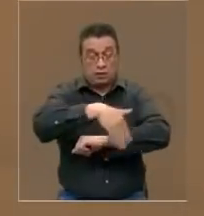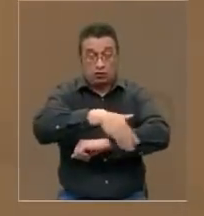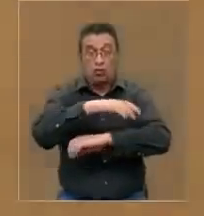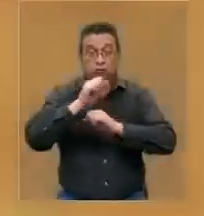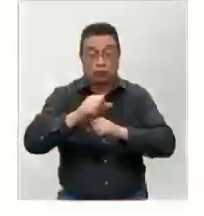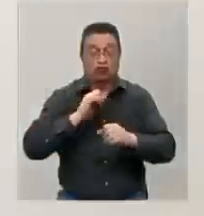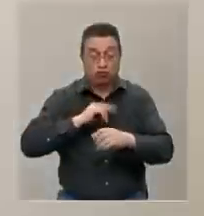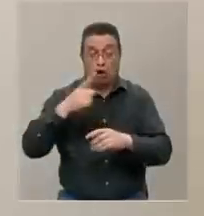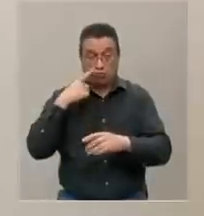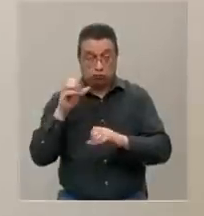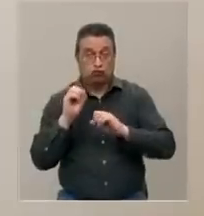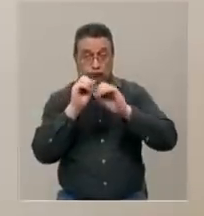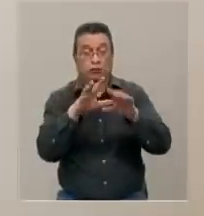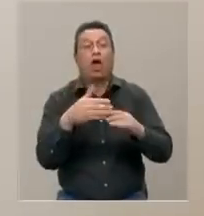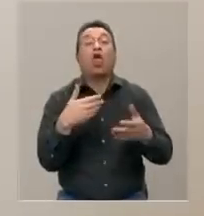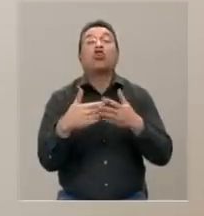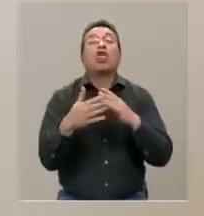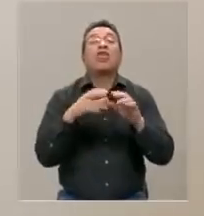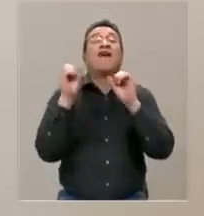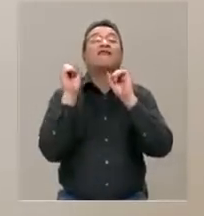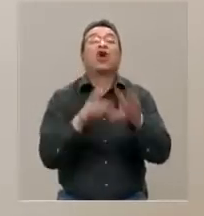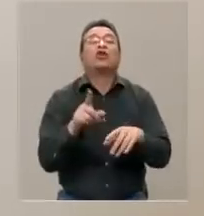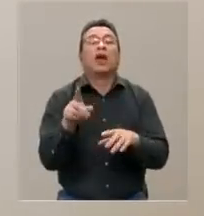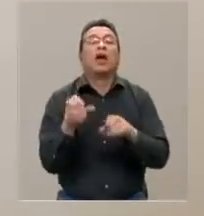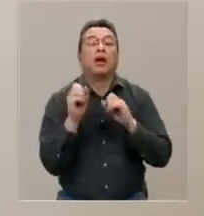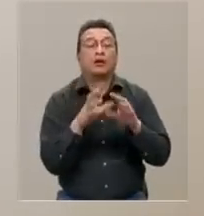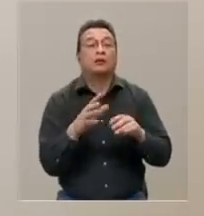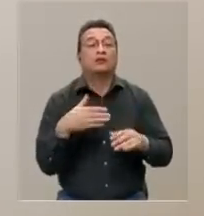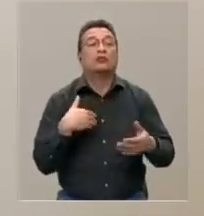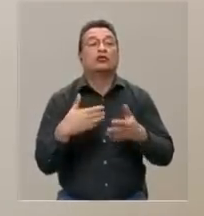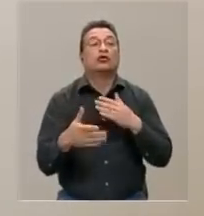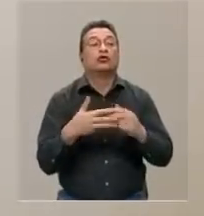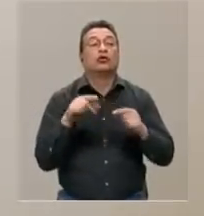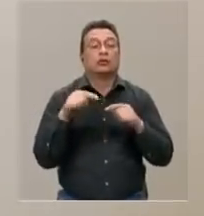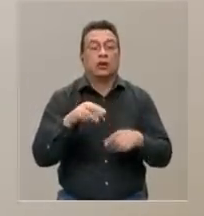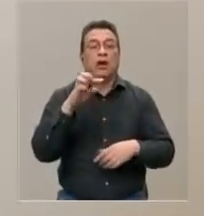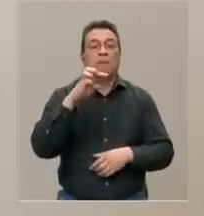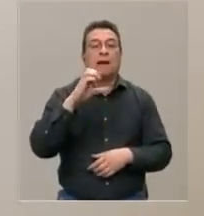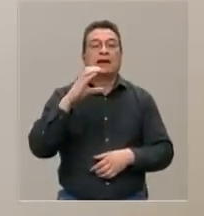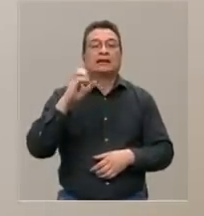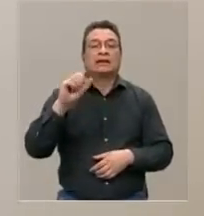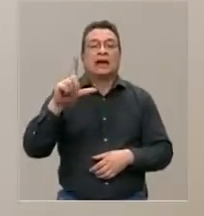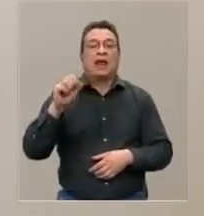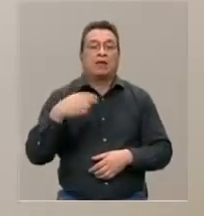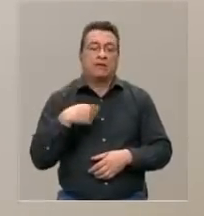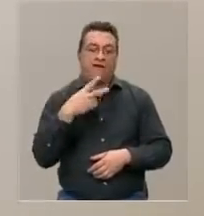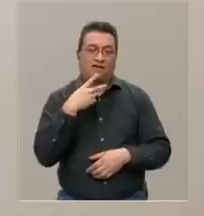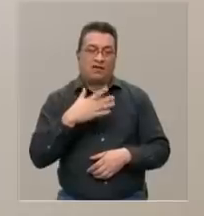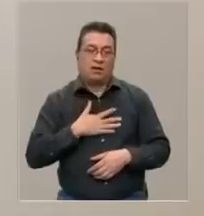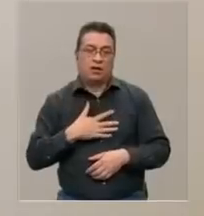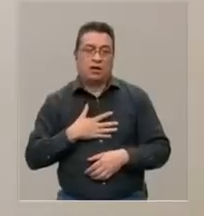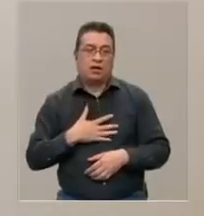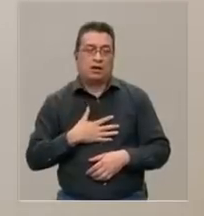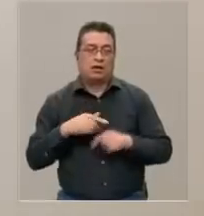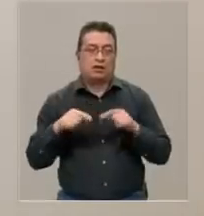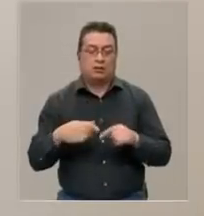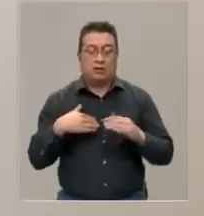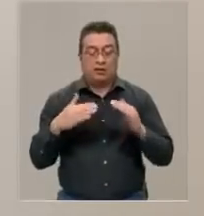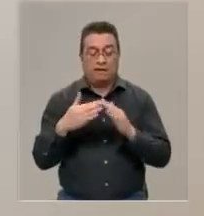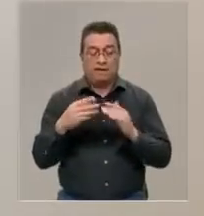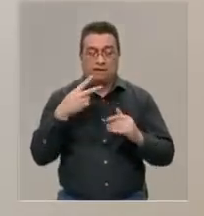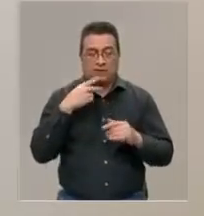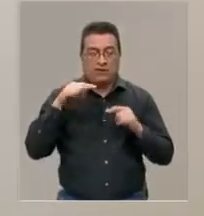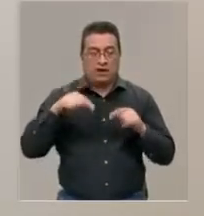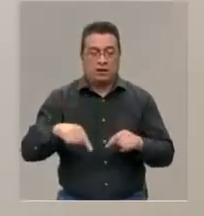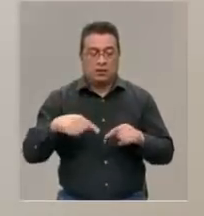está listo para salir. ¿Dónde los vota? Nosotros los votamos acá, vivimos en una parcela. Ah, ya. Vivimos acá